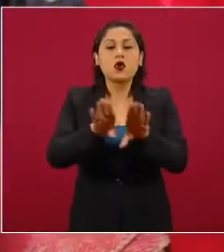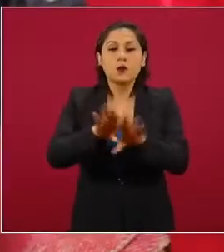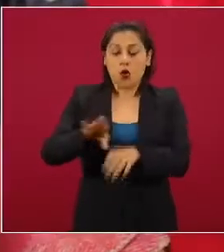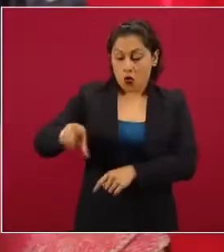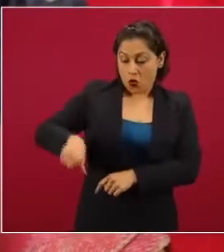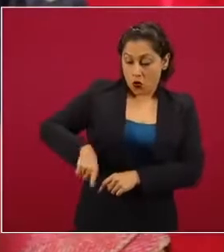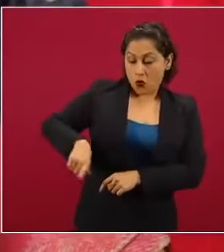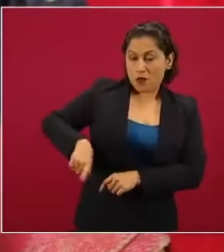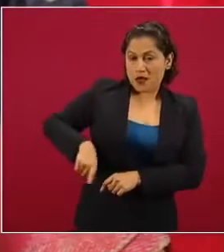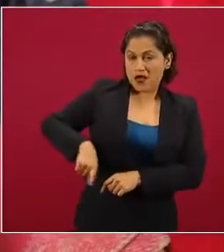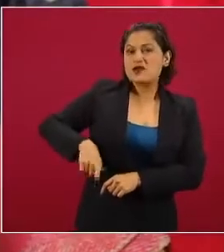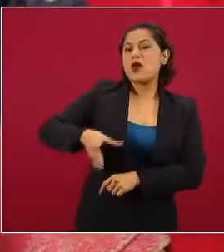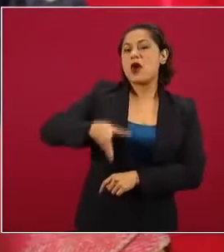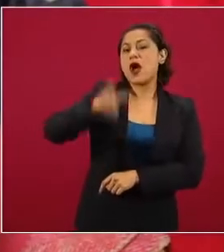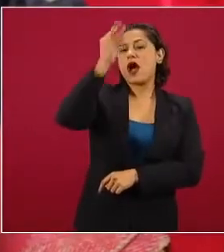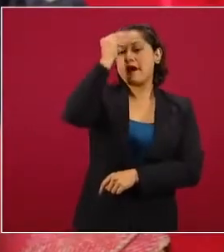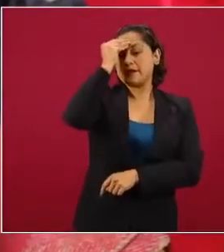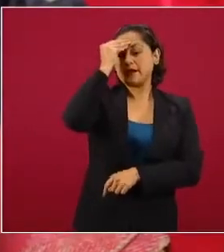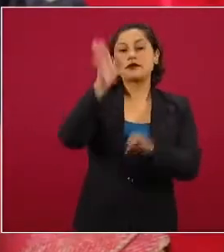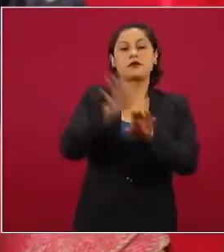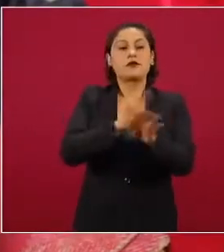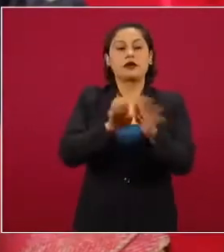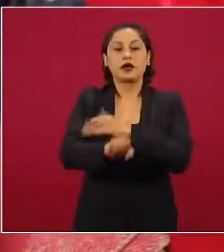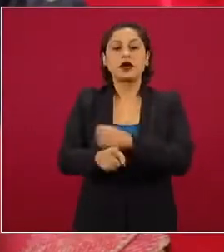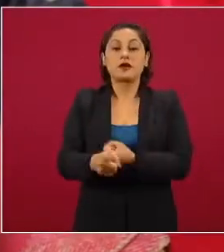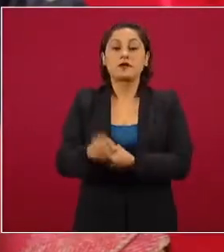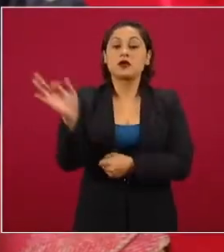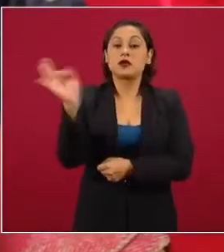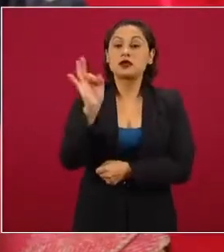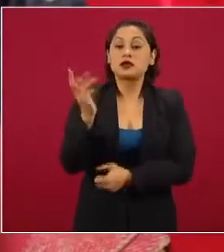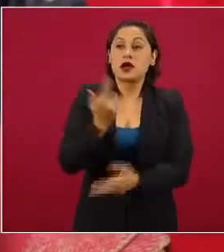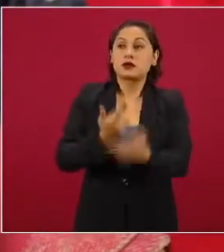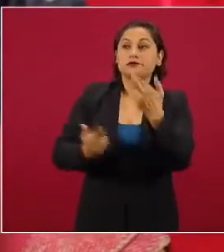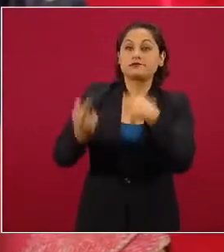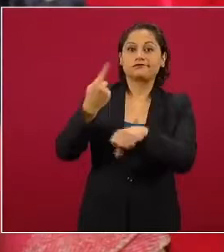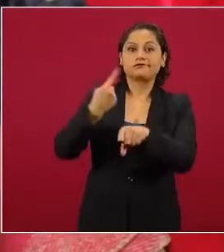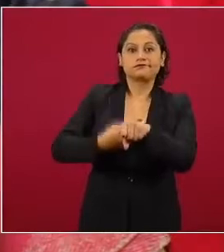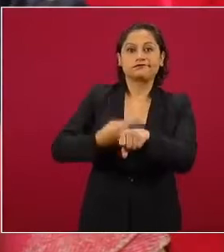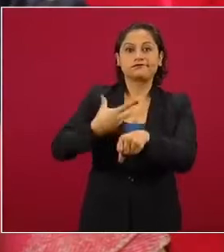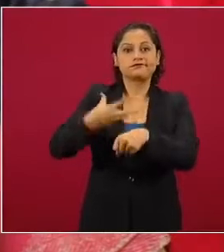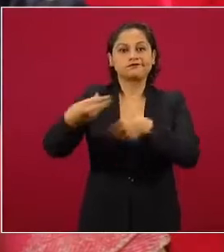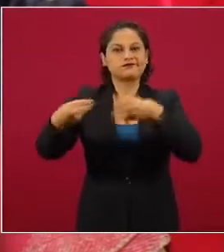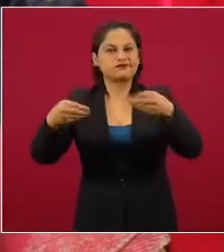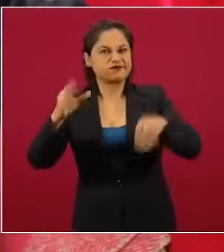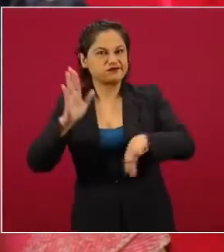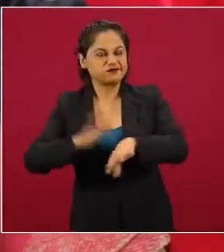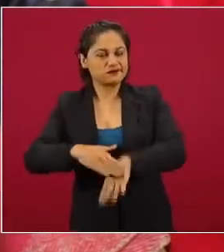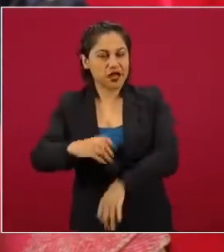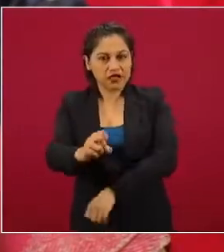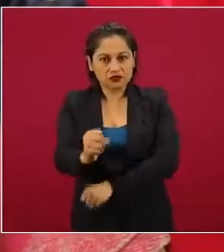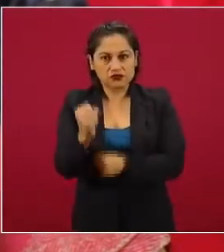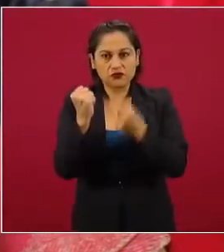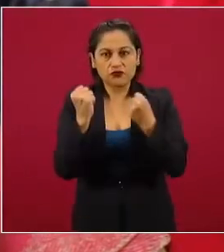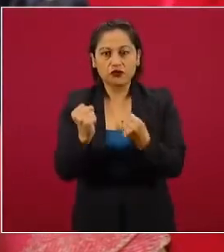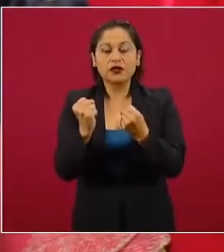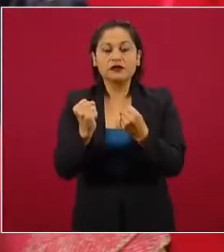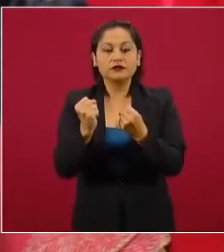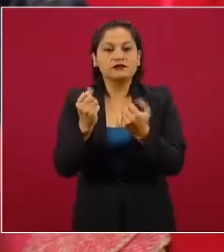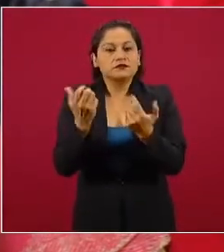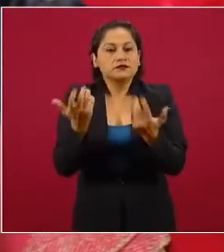economía por un rebrote de ese tamaño, vamos, no sé, quizá con nuevas